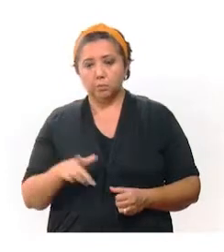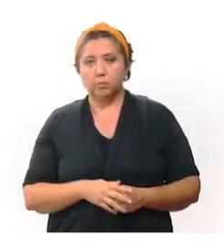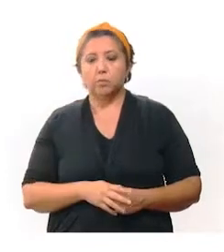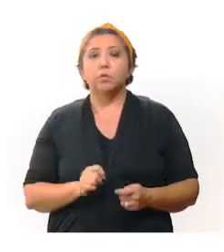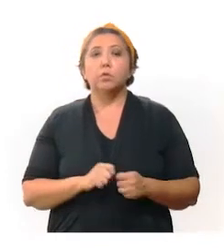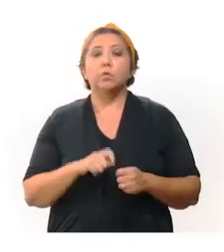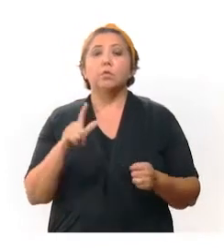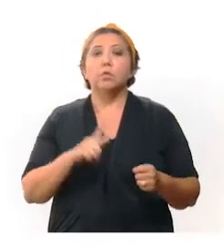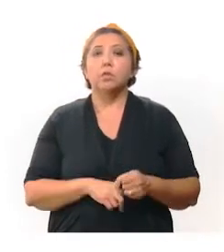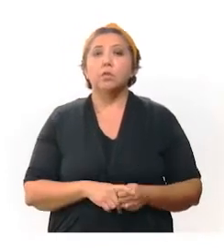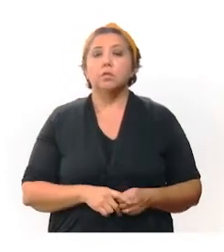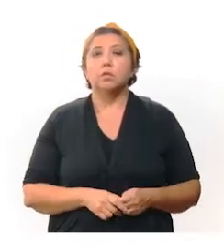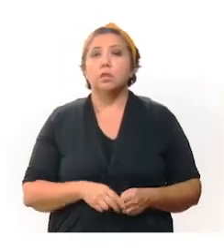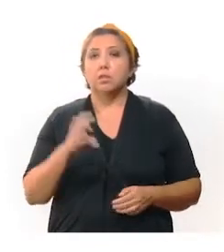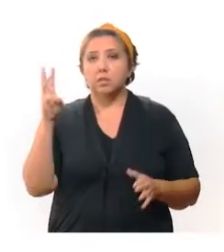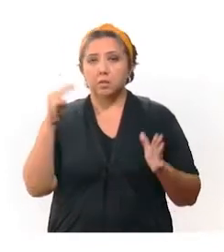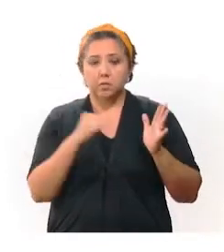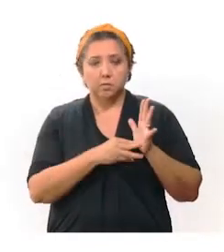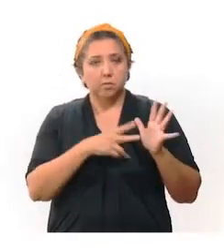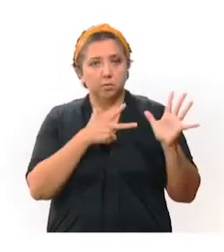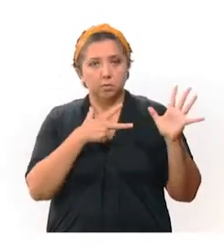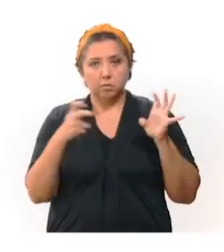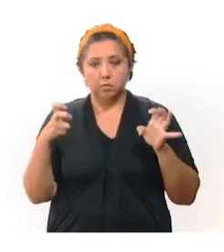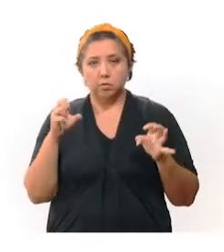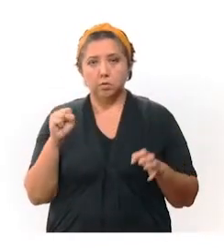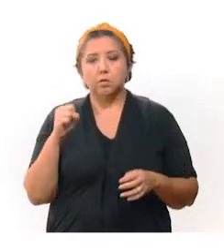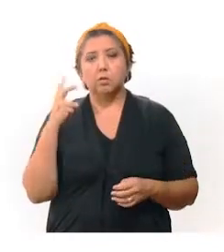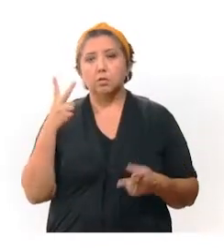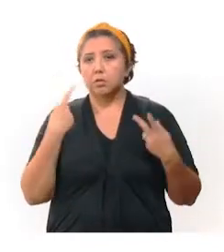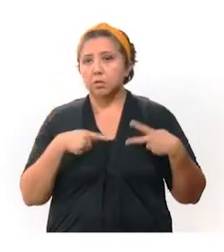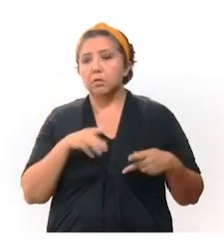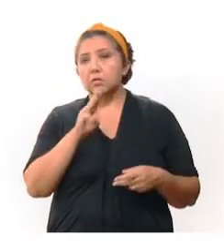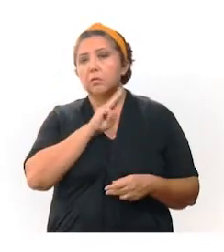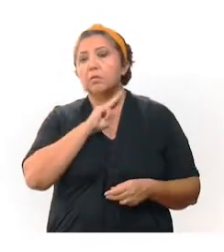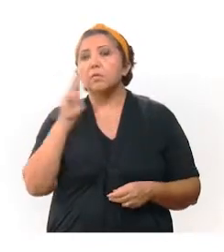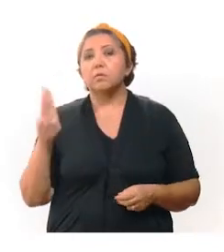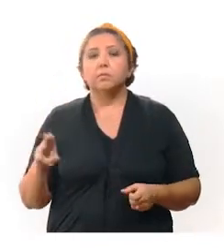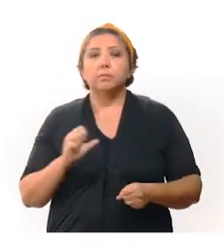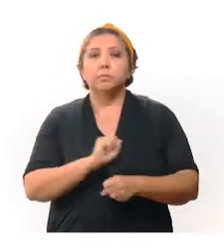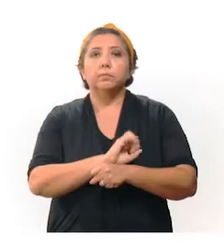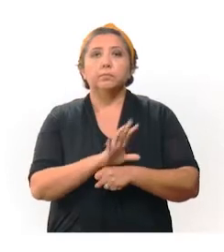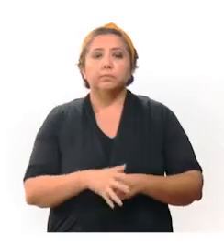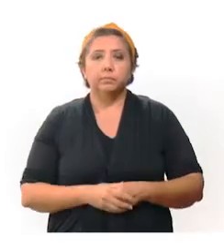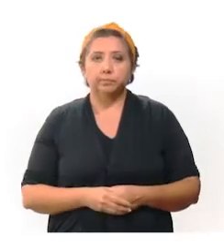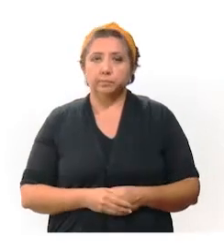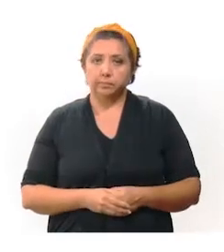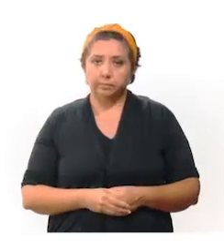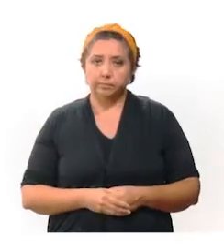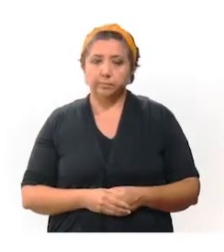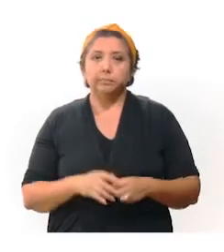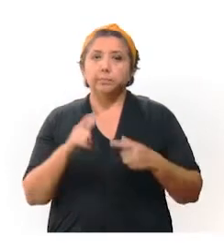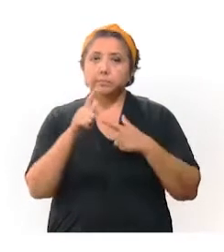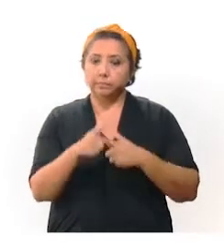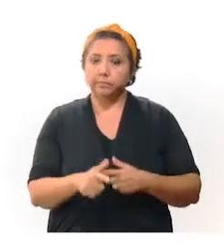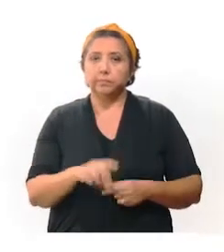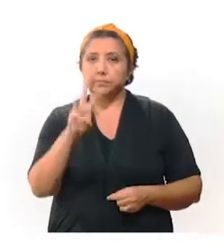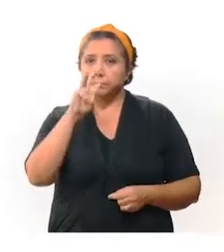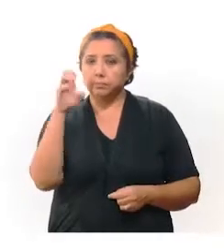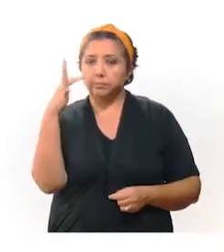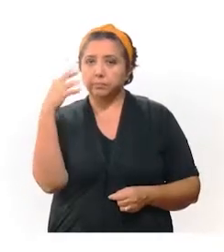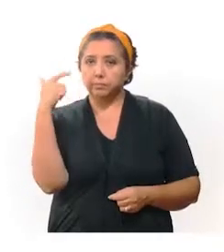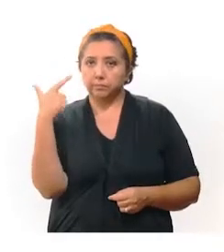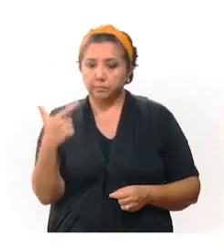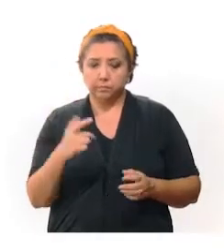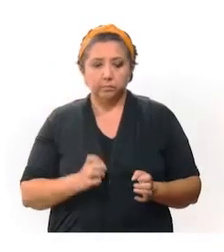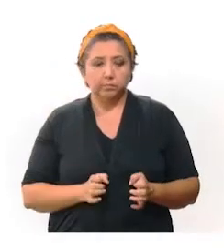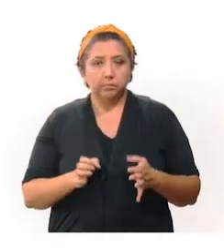En total son 3.862 las personas fallecidas a causa del coronavirus. De los casos activos,